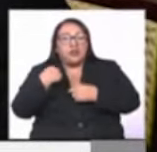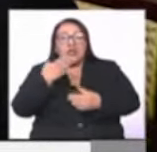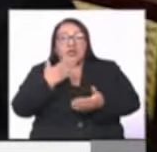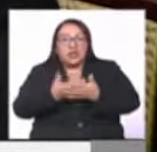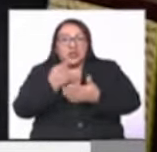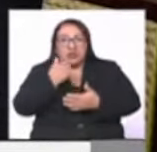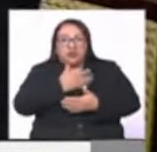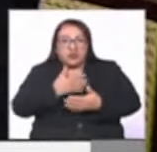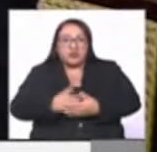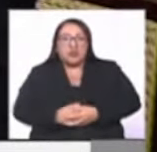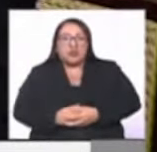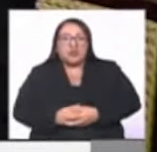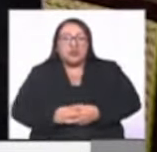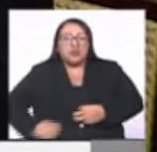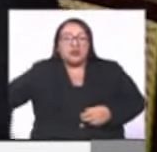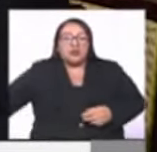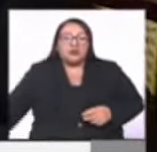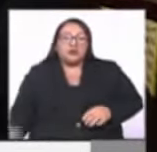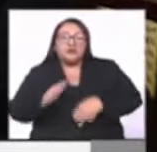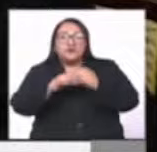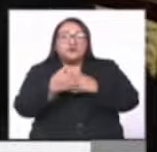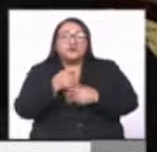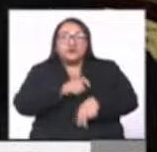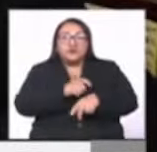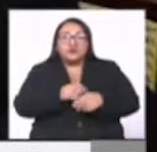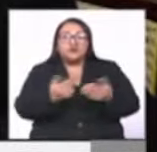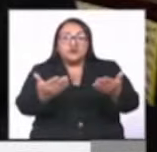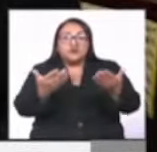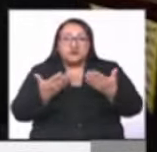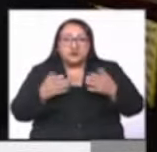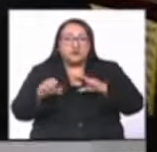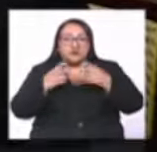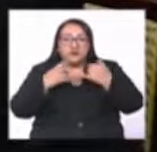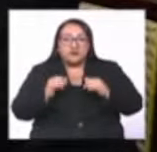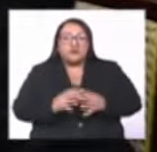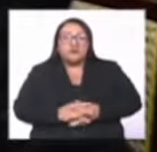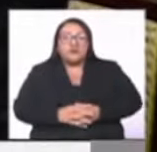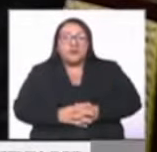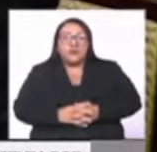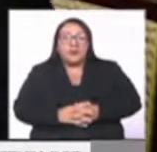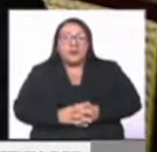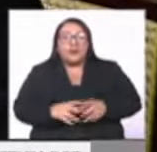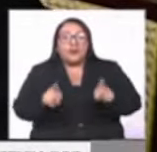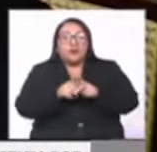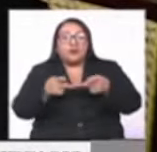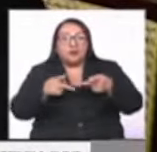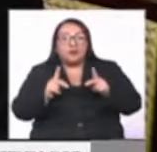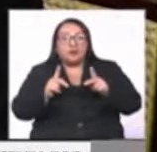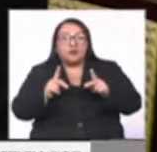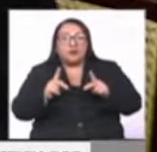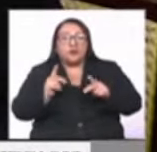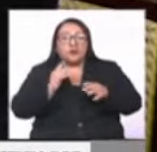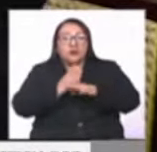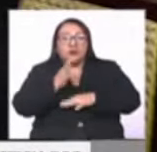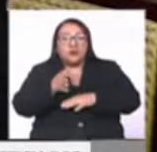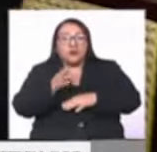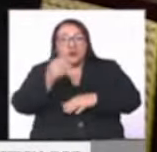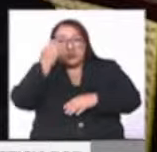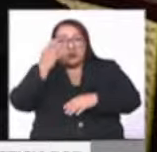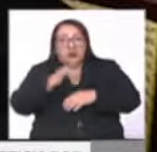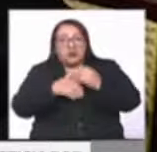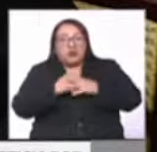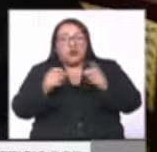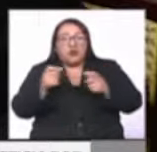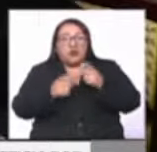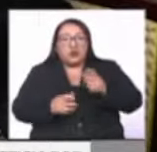agradezco Señor Presidente por la concesión del tiempo para hacer mi informe y también permito a través suyo un saludo a